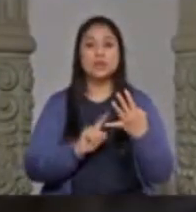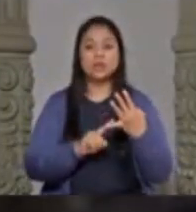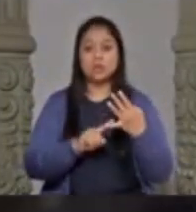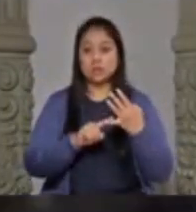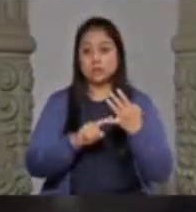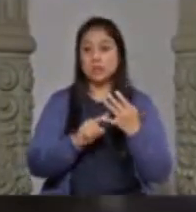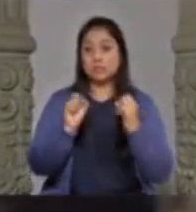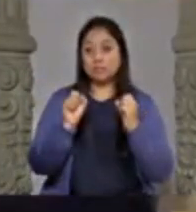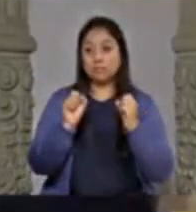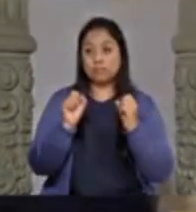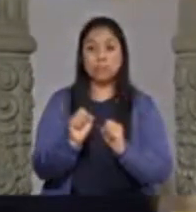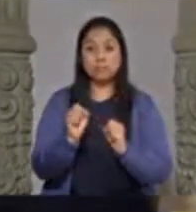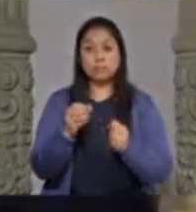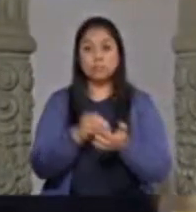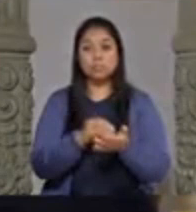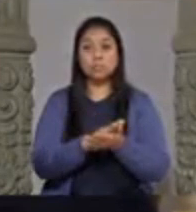tener